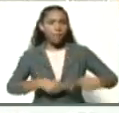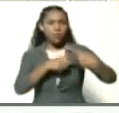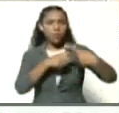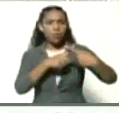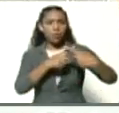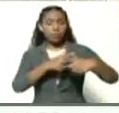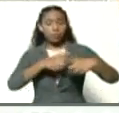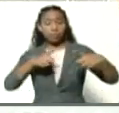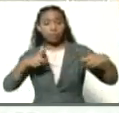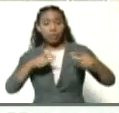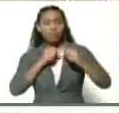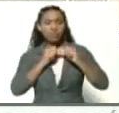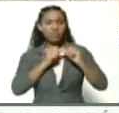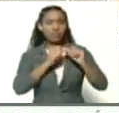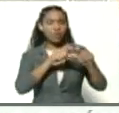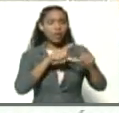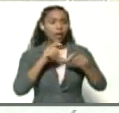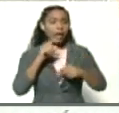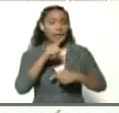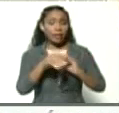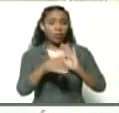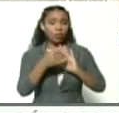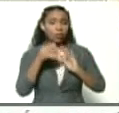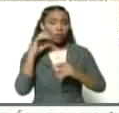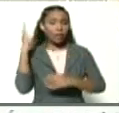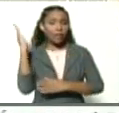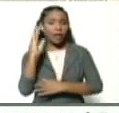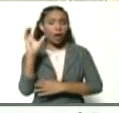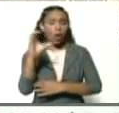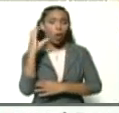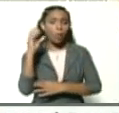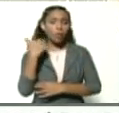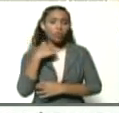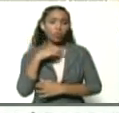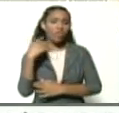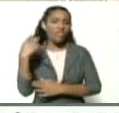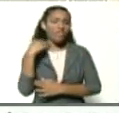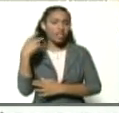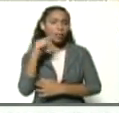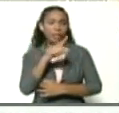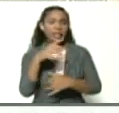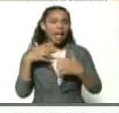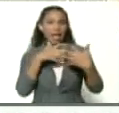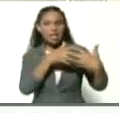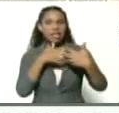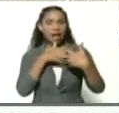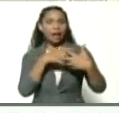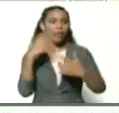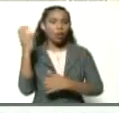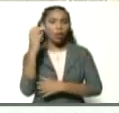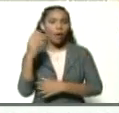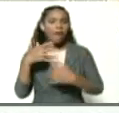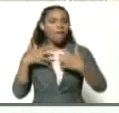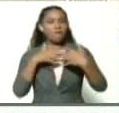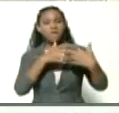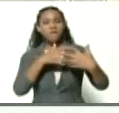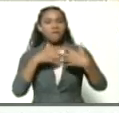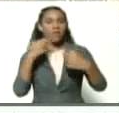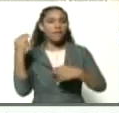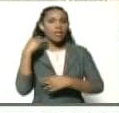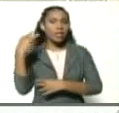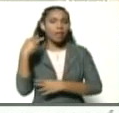permanente, contra ese narcotráfico que viene de Colombia. Somos víctimas de la guerra colombiana. Somos víctimas